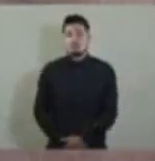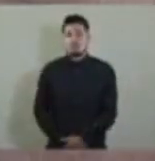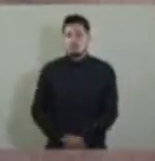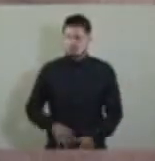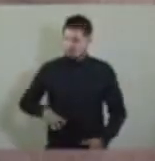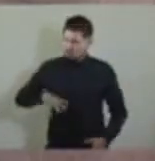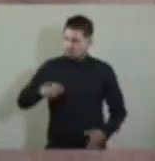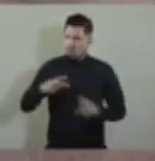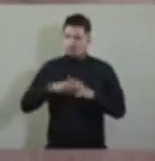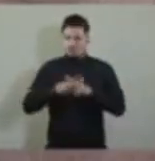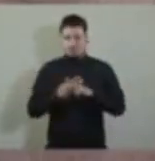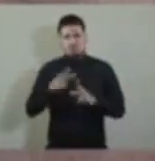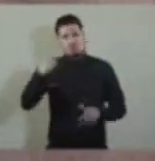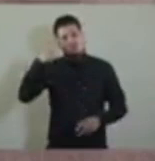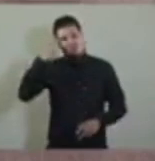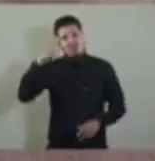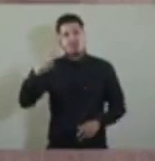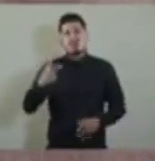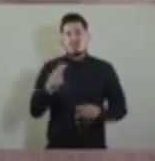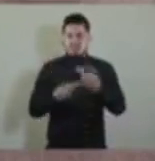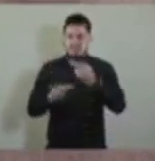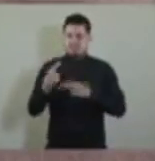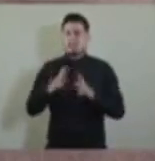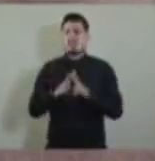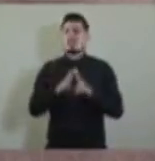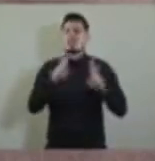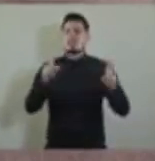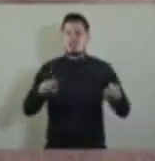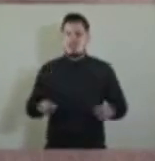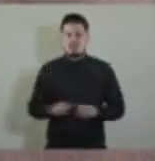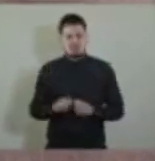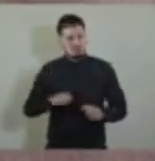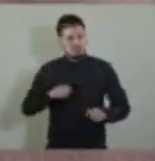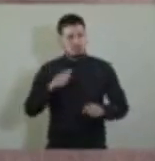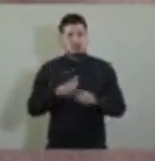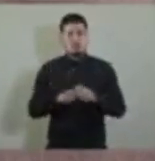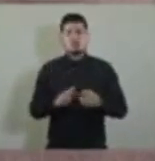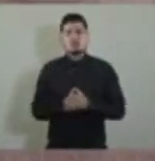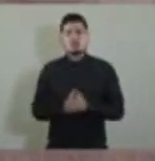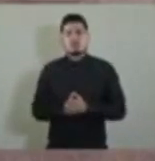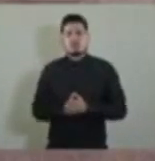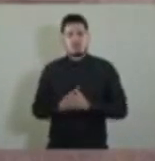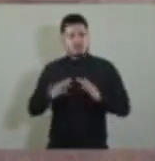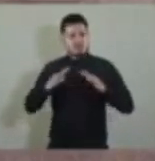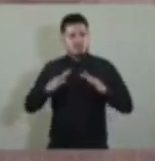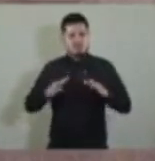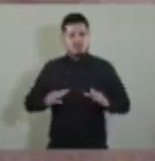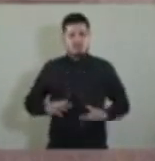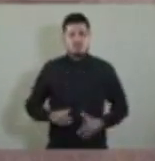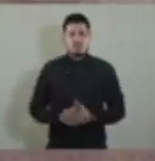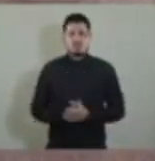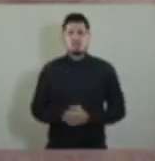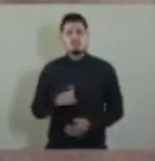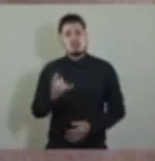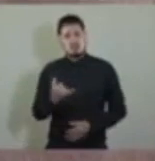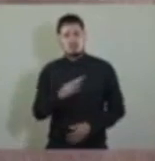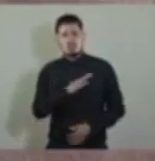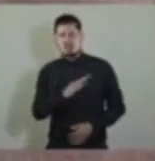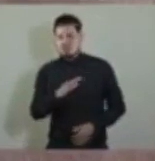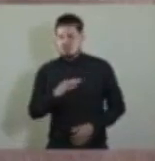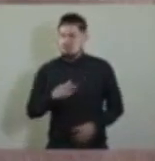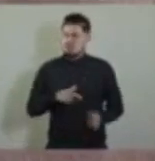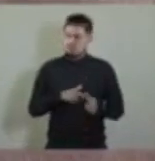Luchemos para recuperar nuestra paz social y nuestra tranquilidad y podamos seguir